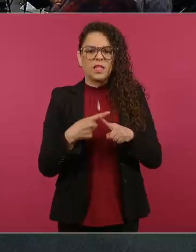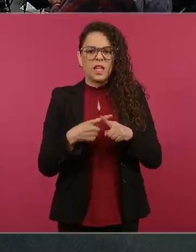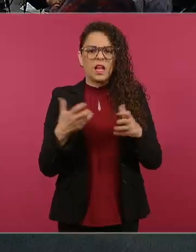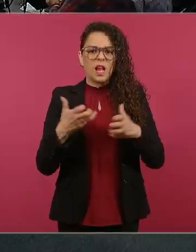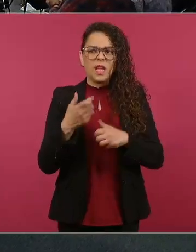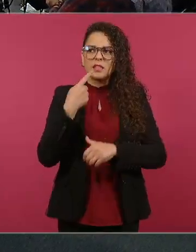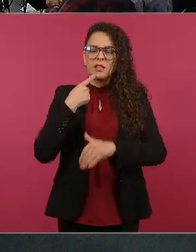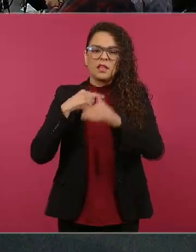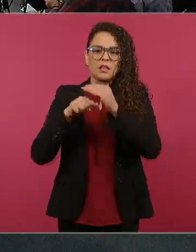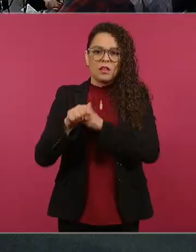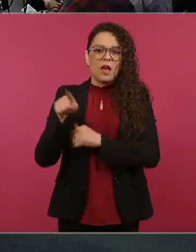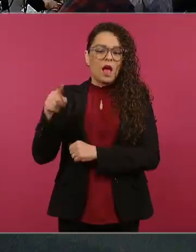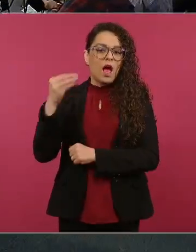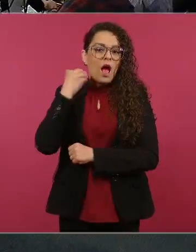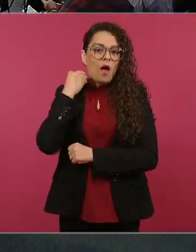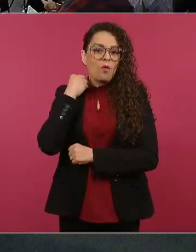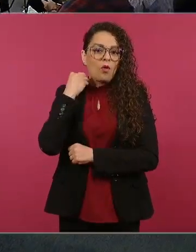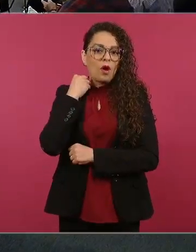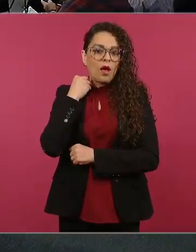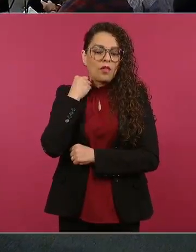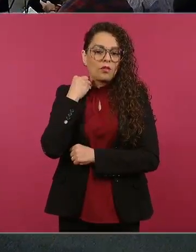derechos humanos.